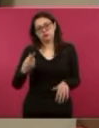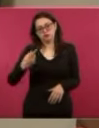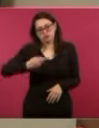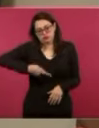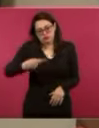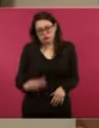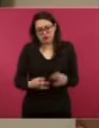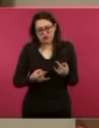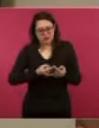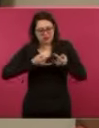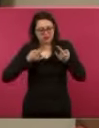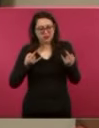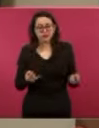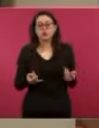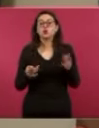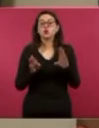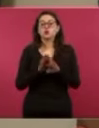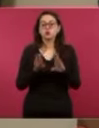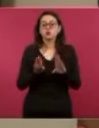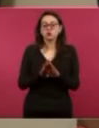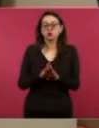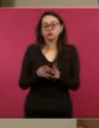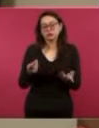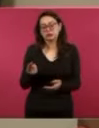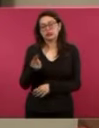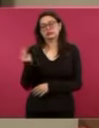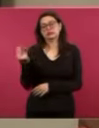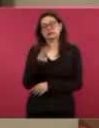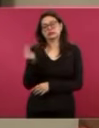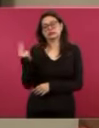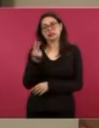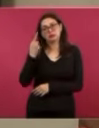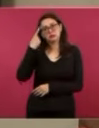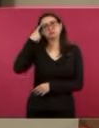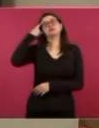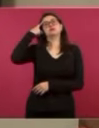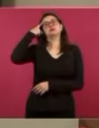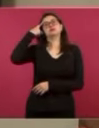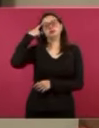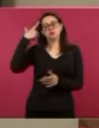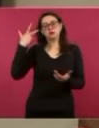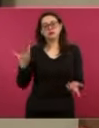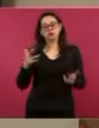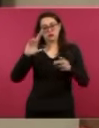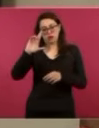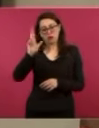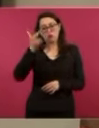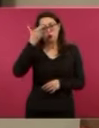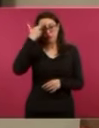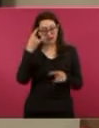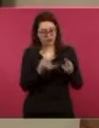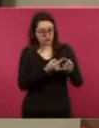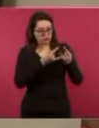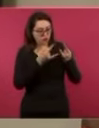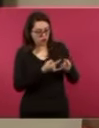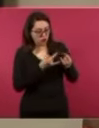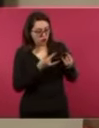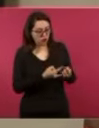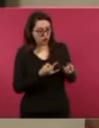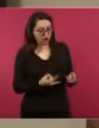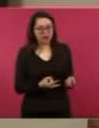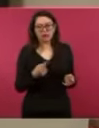de ficción? Los mexicanos necesitamos a Calimán de regreso para combatir a villanos de la vida. Como usted